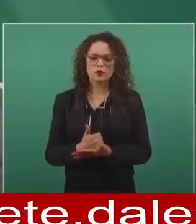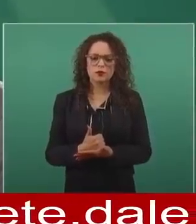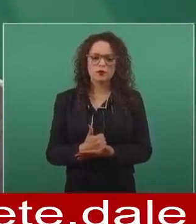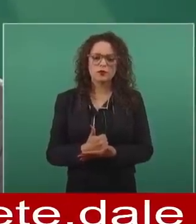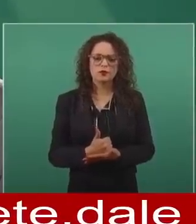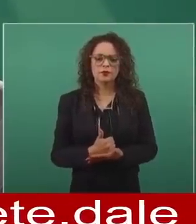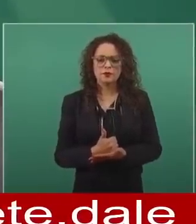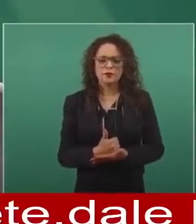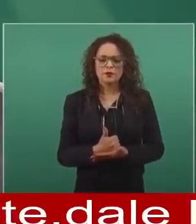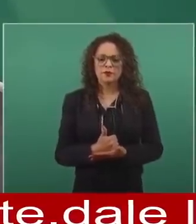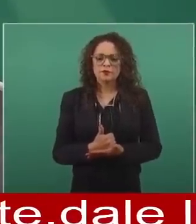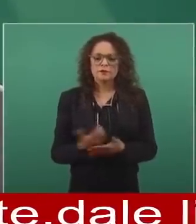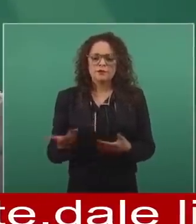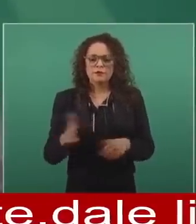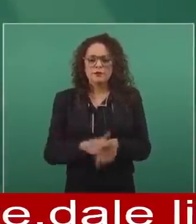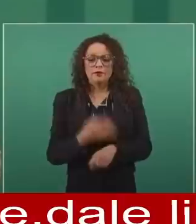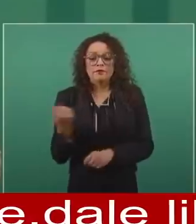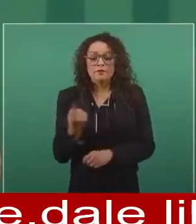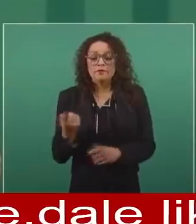era